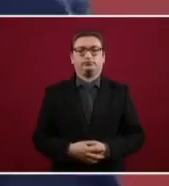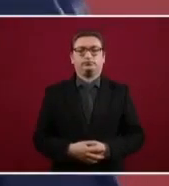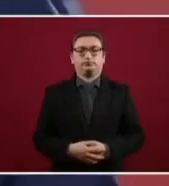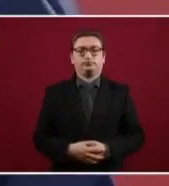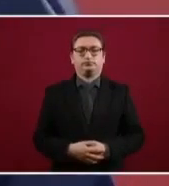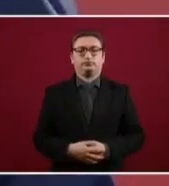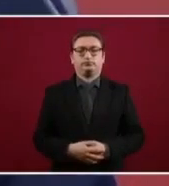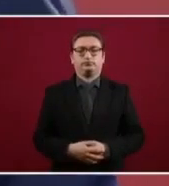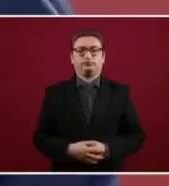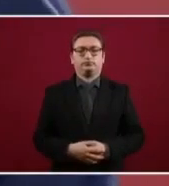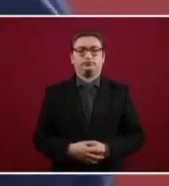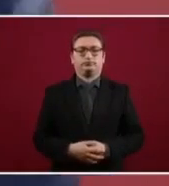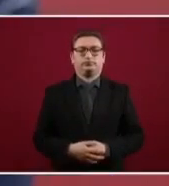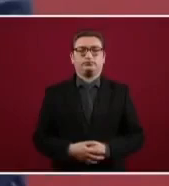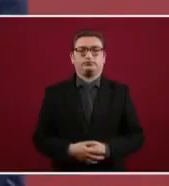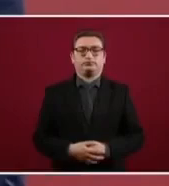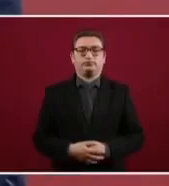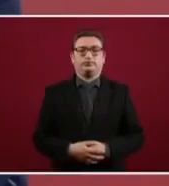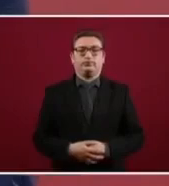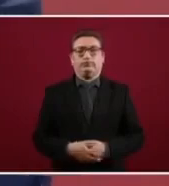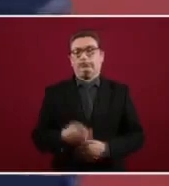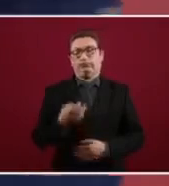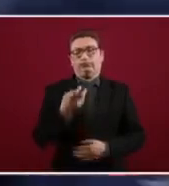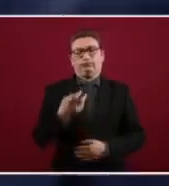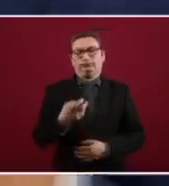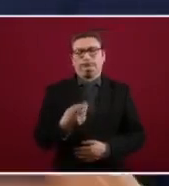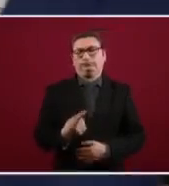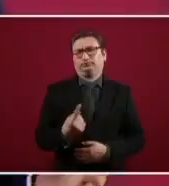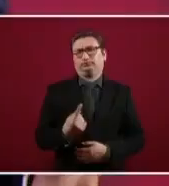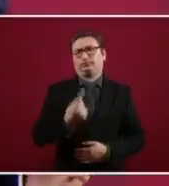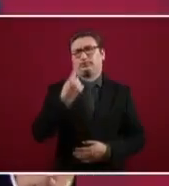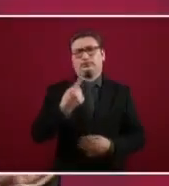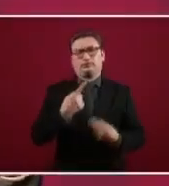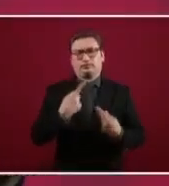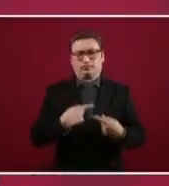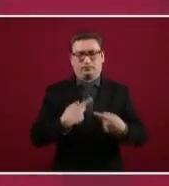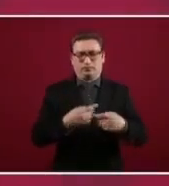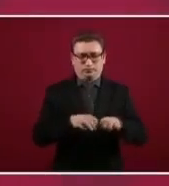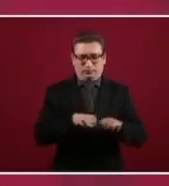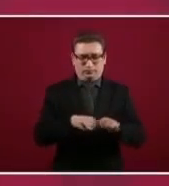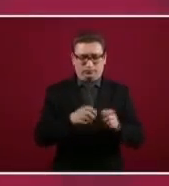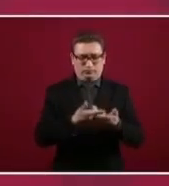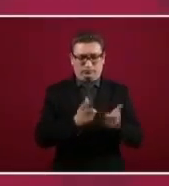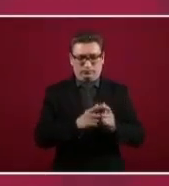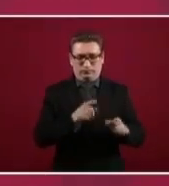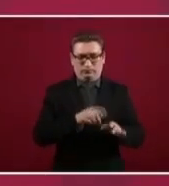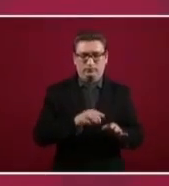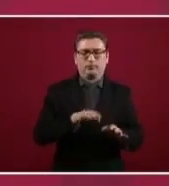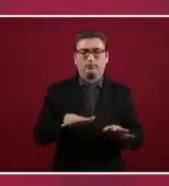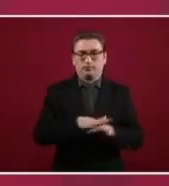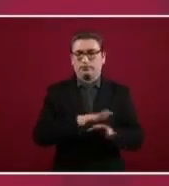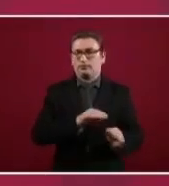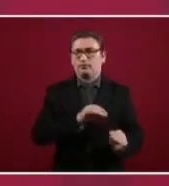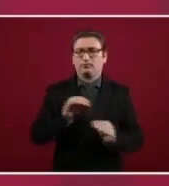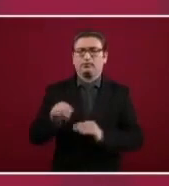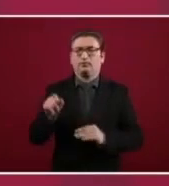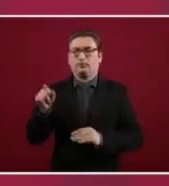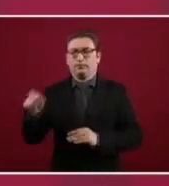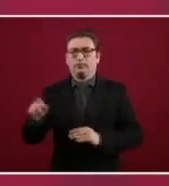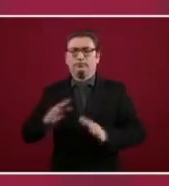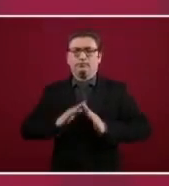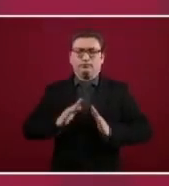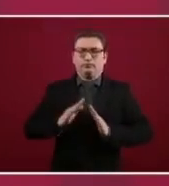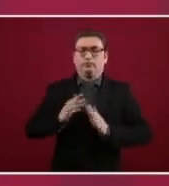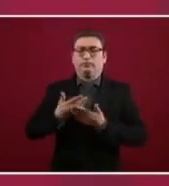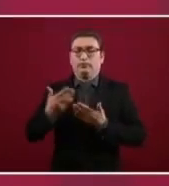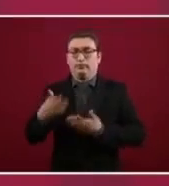entonces sí un personaje que estaba en el estado mayor ahora cuida